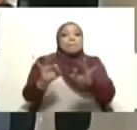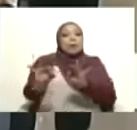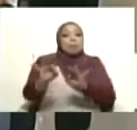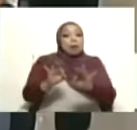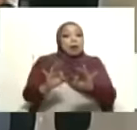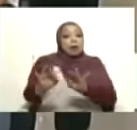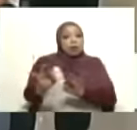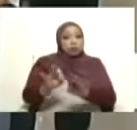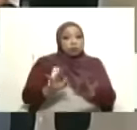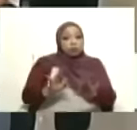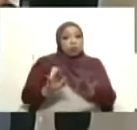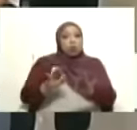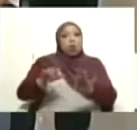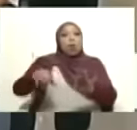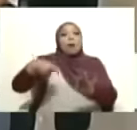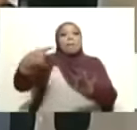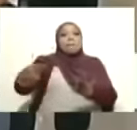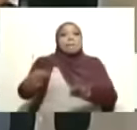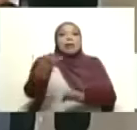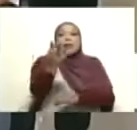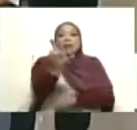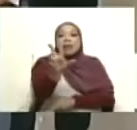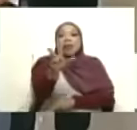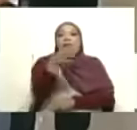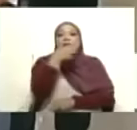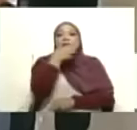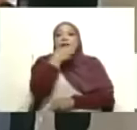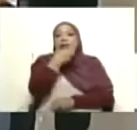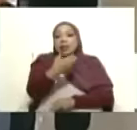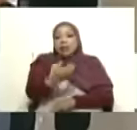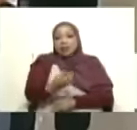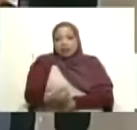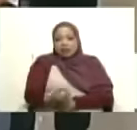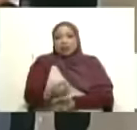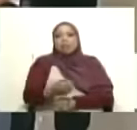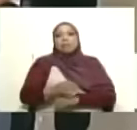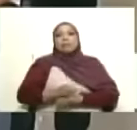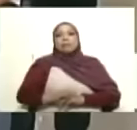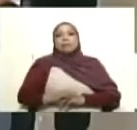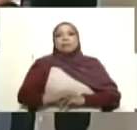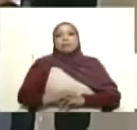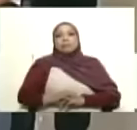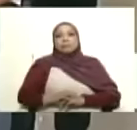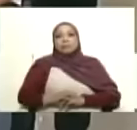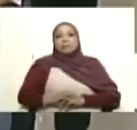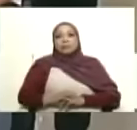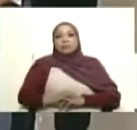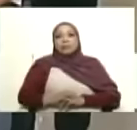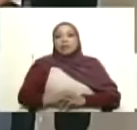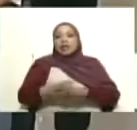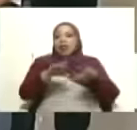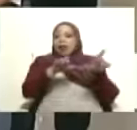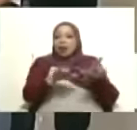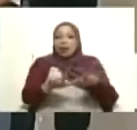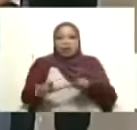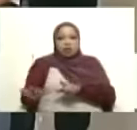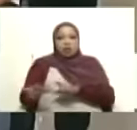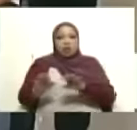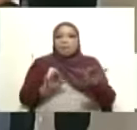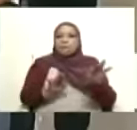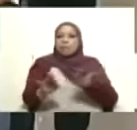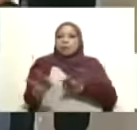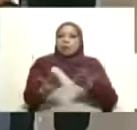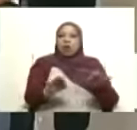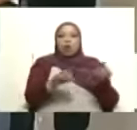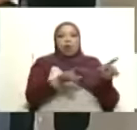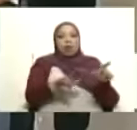para el referendo del próximo 3 de diciembre. Totalmente preparado.